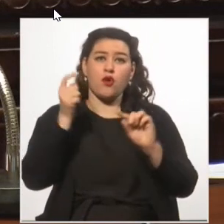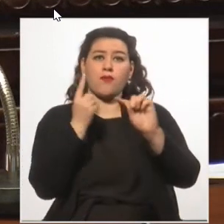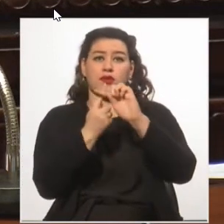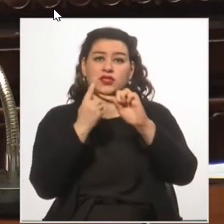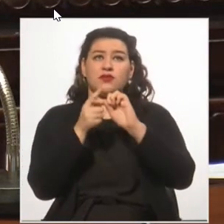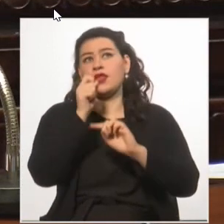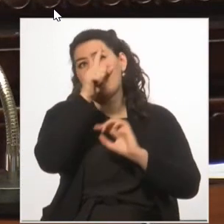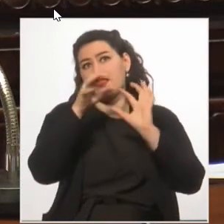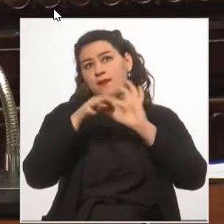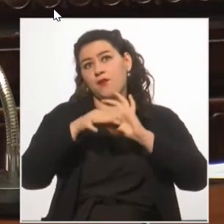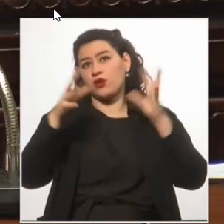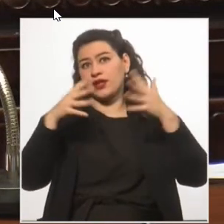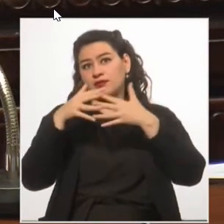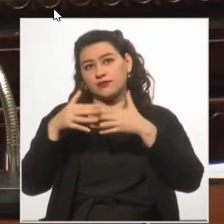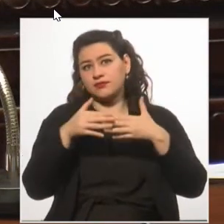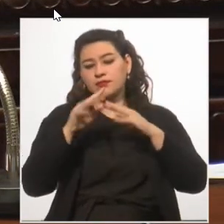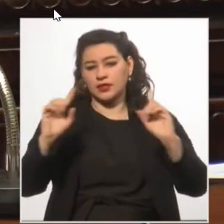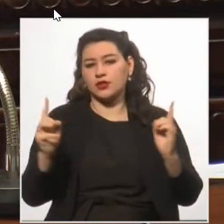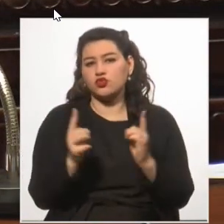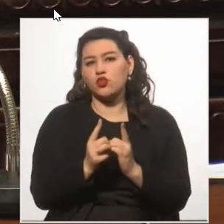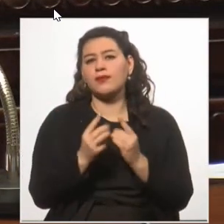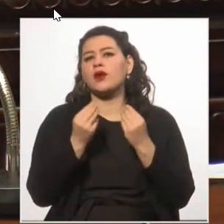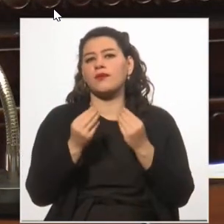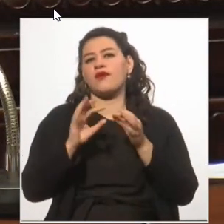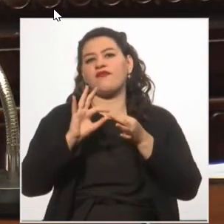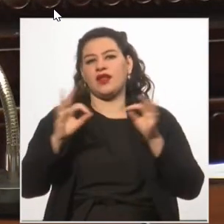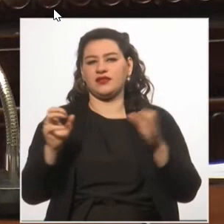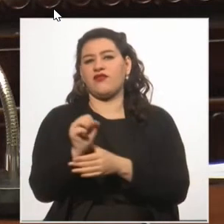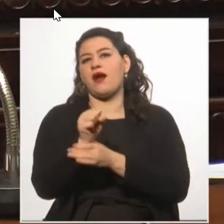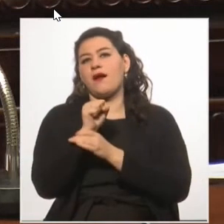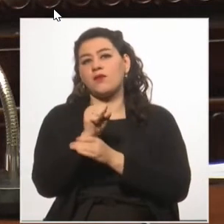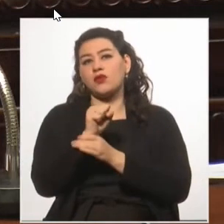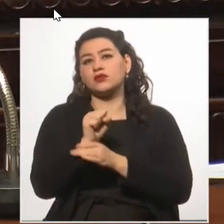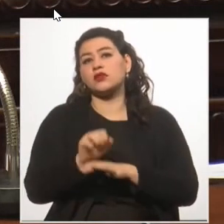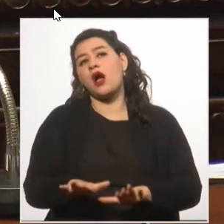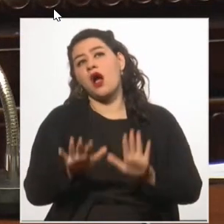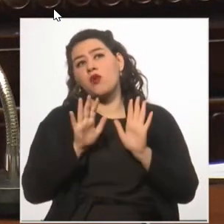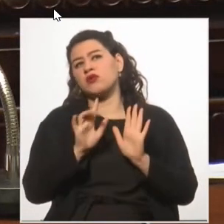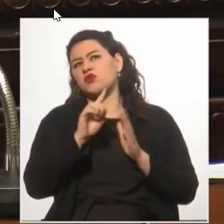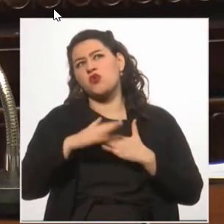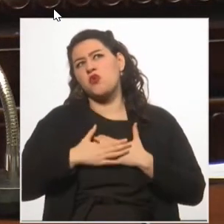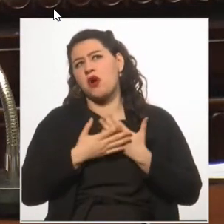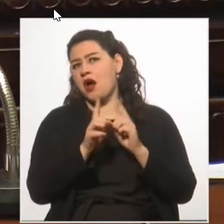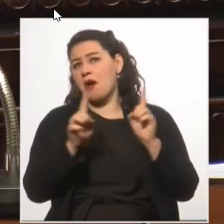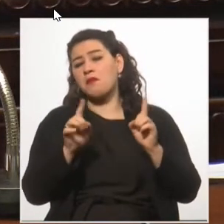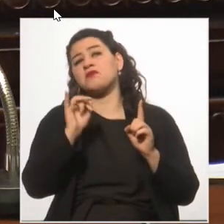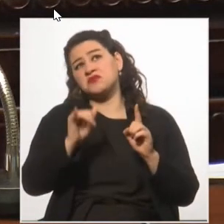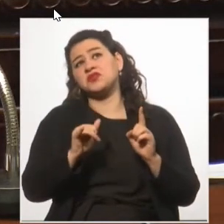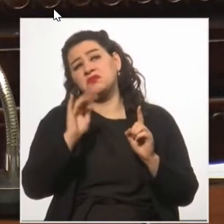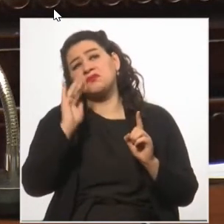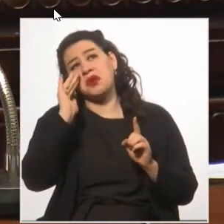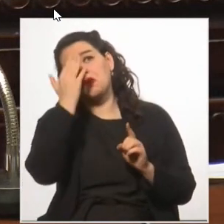del norte que se resume en aquella célebre frase: aunque no los amo, los admiro.